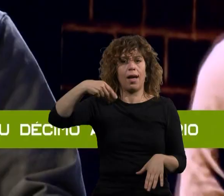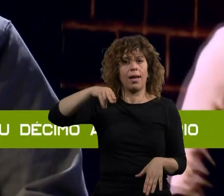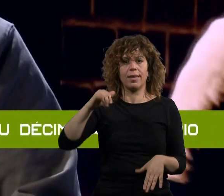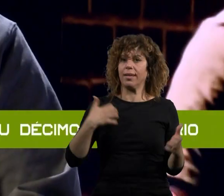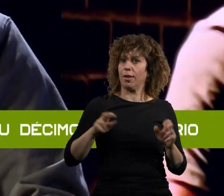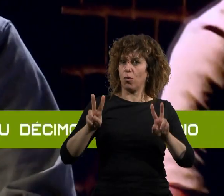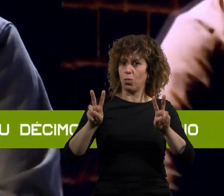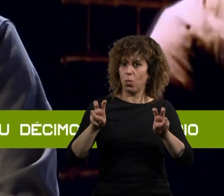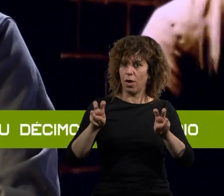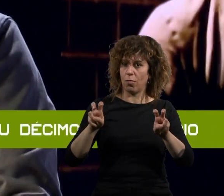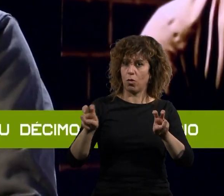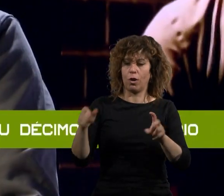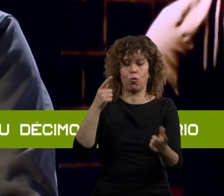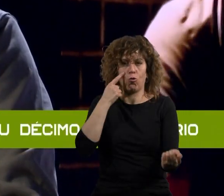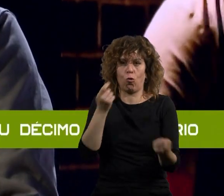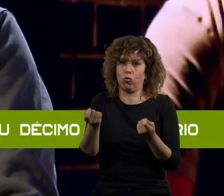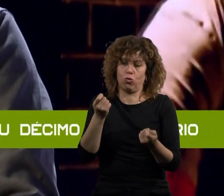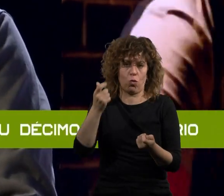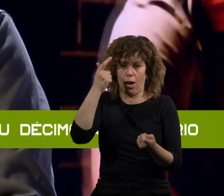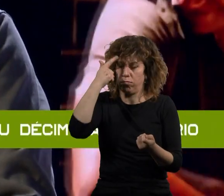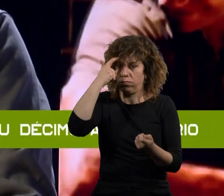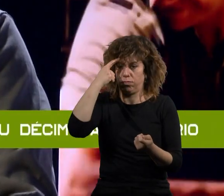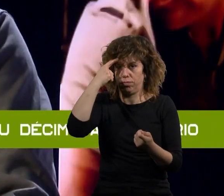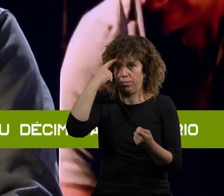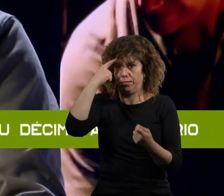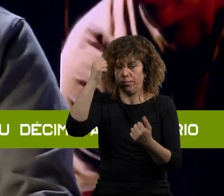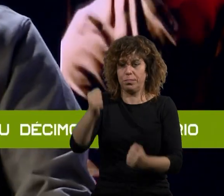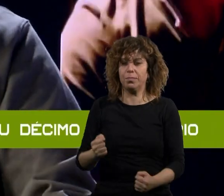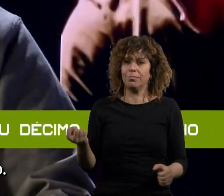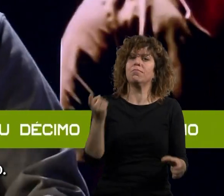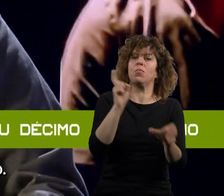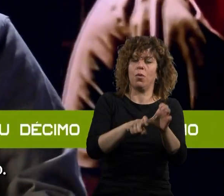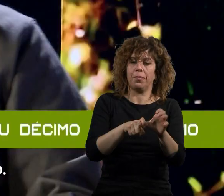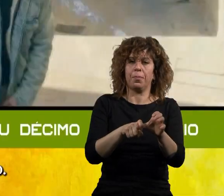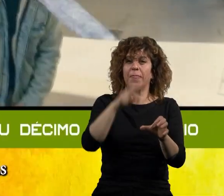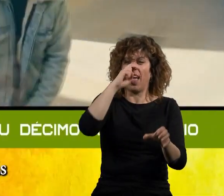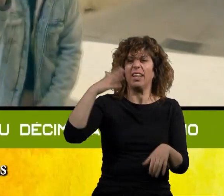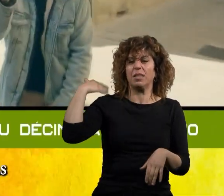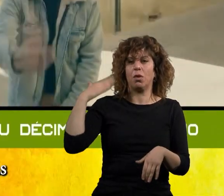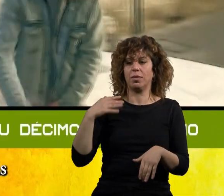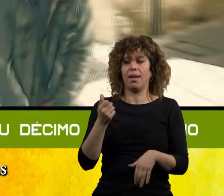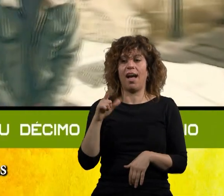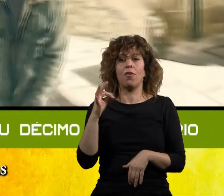guitarrista nuevo, está en Control Mental y El Pájaro Volador, que es una máquina. Y claro, antiguamente componíamos prácticamente